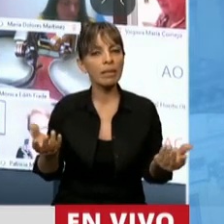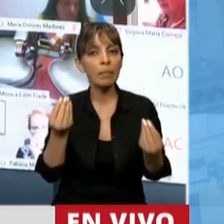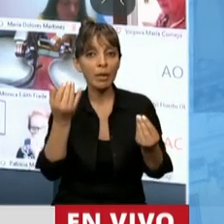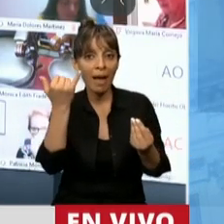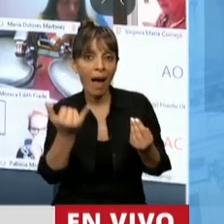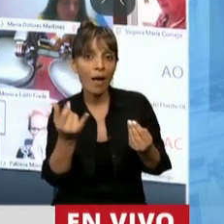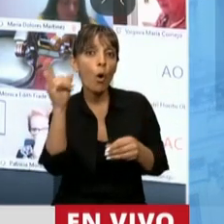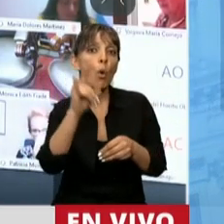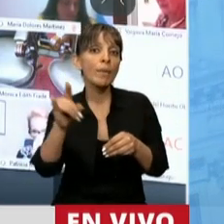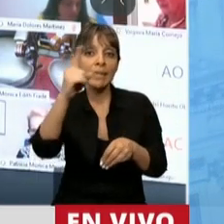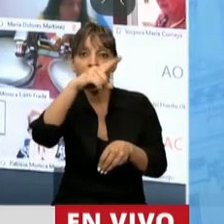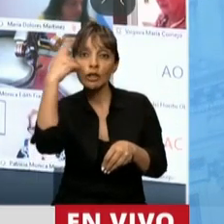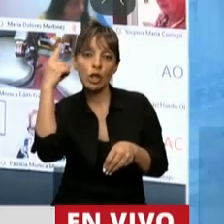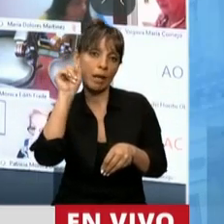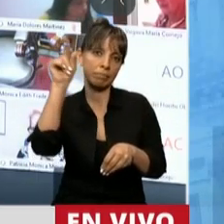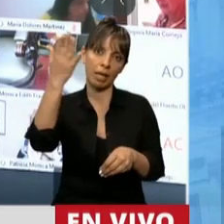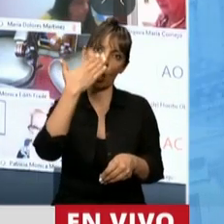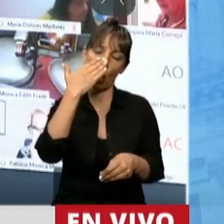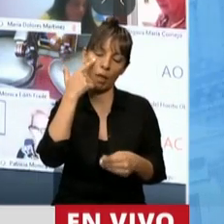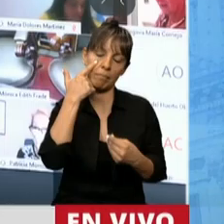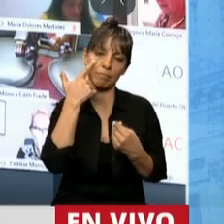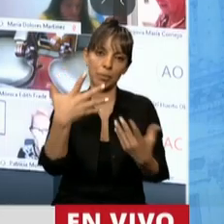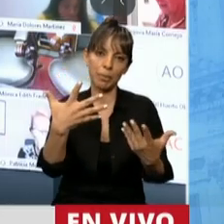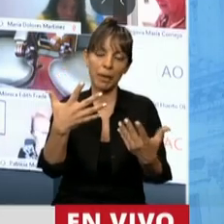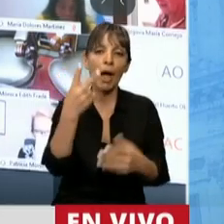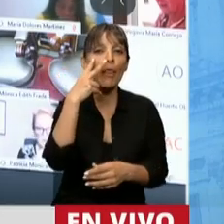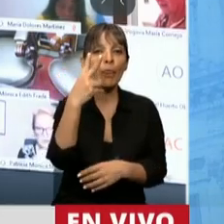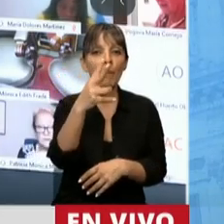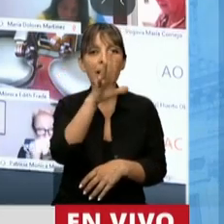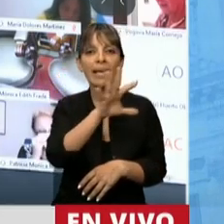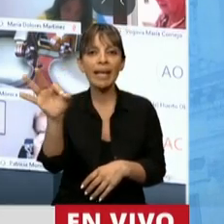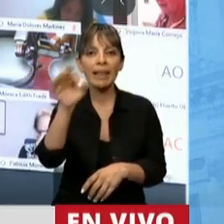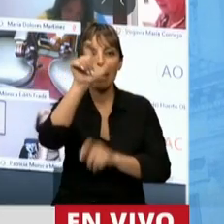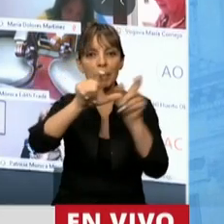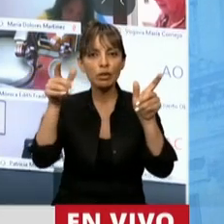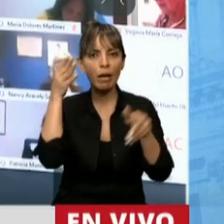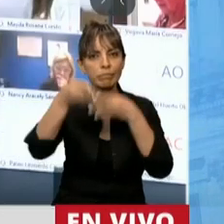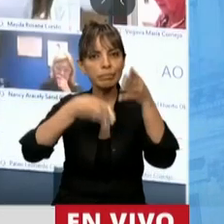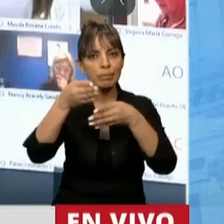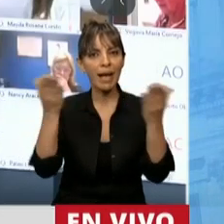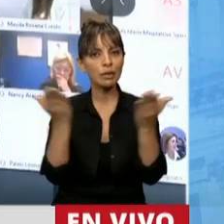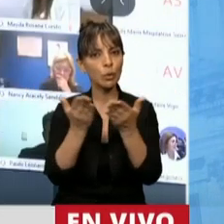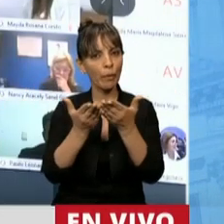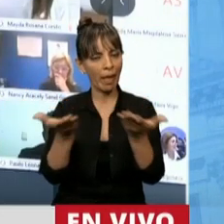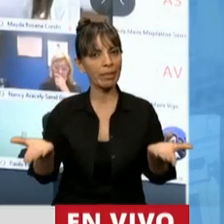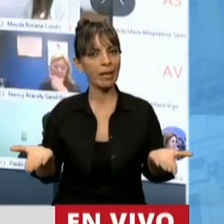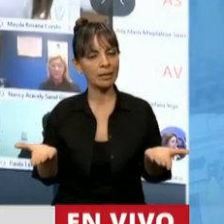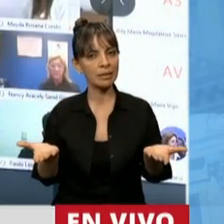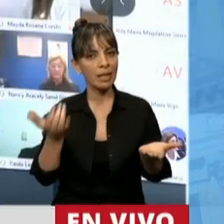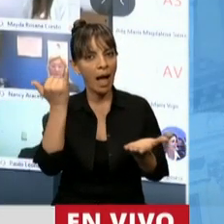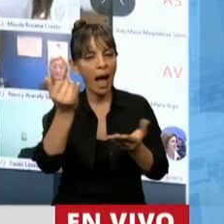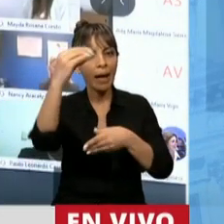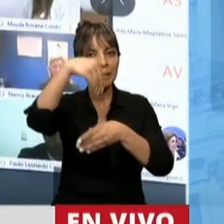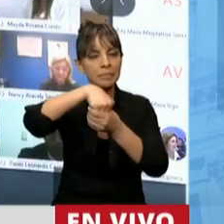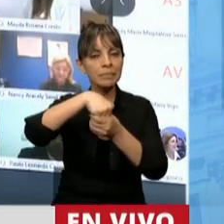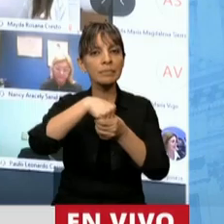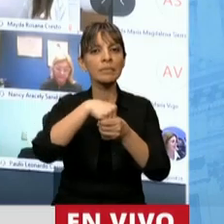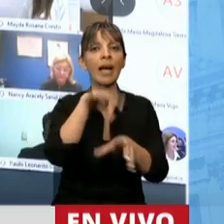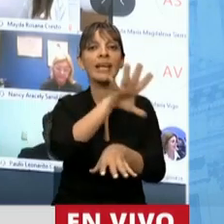una universidad nacional como la de Córdoba. 2.500 estudiantes trabajan en estas